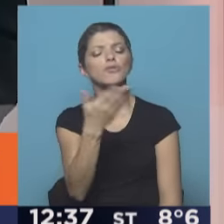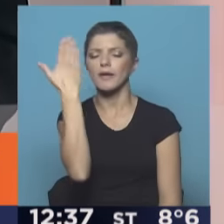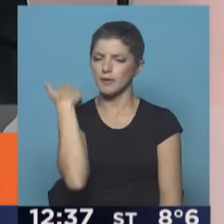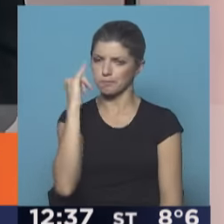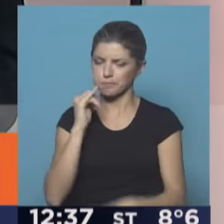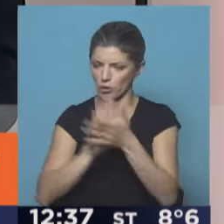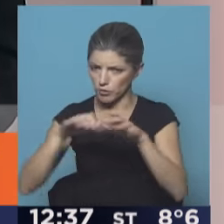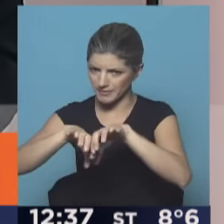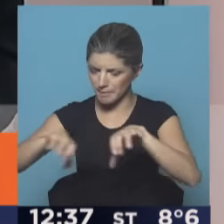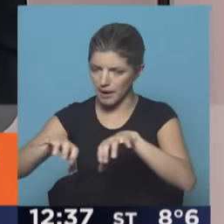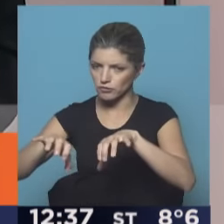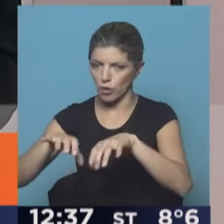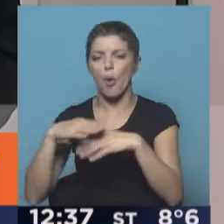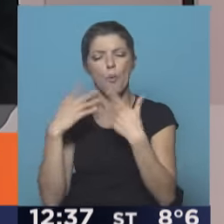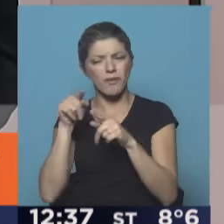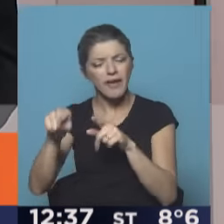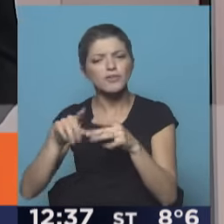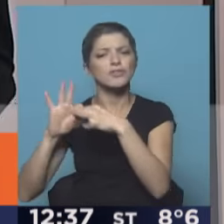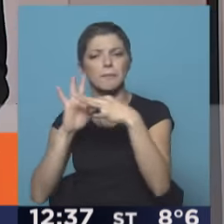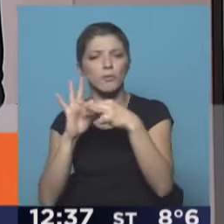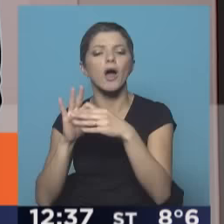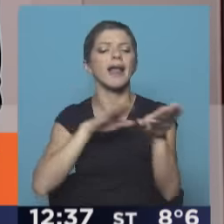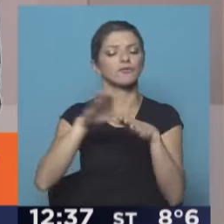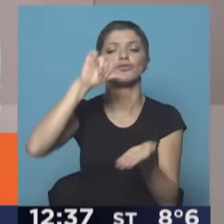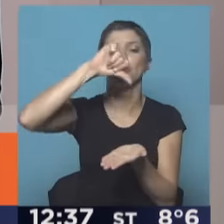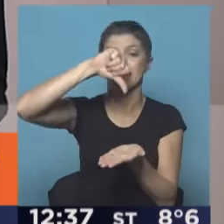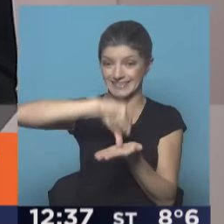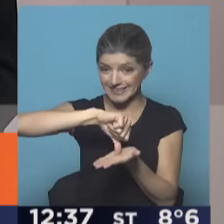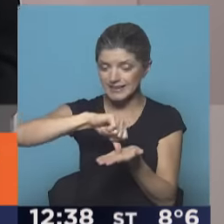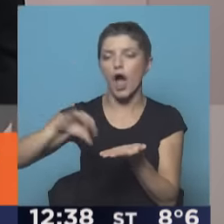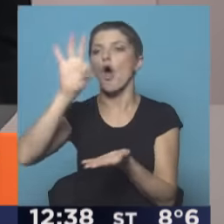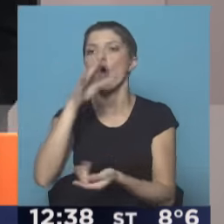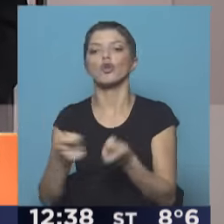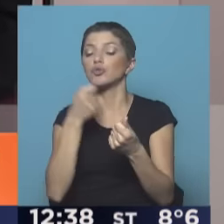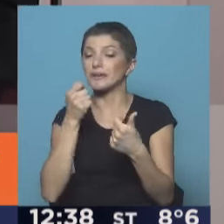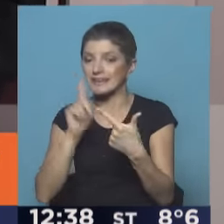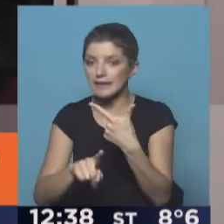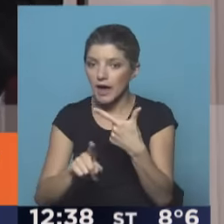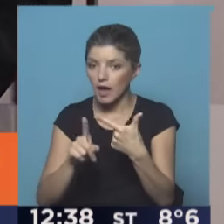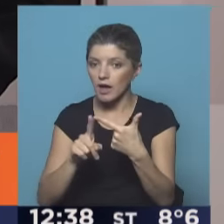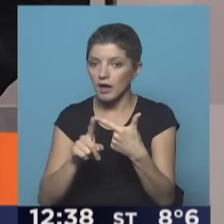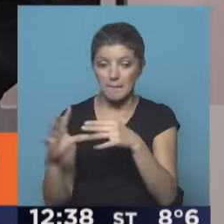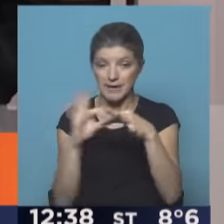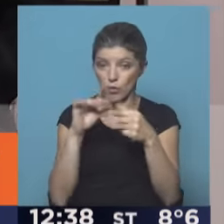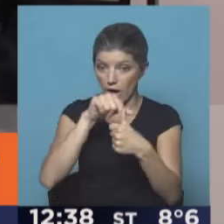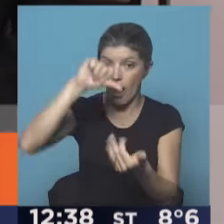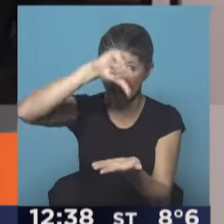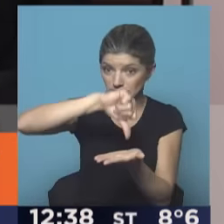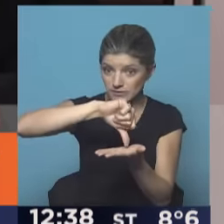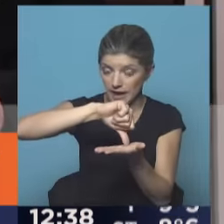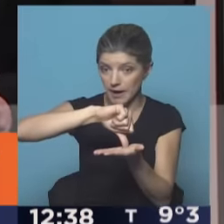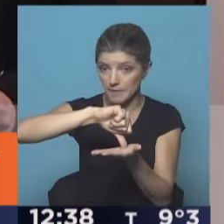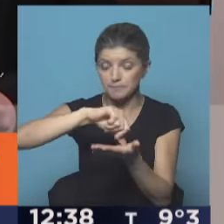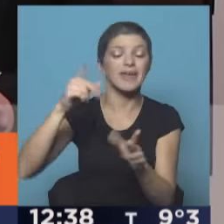las fisuras pueden tener que ver con lo que está pasando en Siria digamos con la actuación de Turquía en el conflicto sirio también con lo que tiene que ver con los